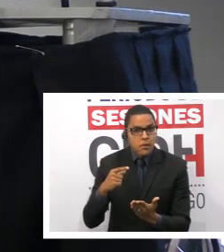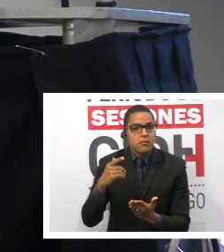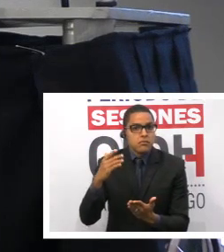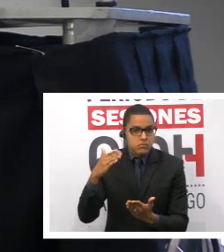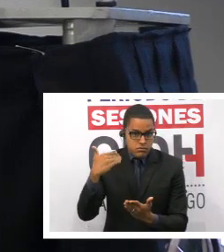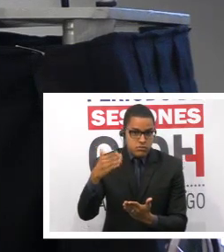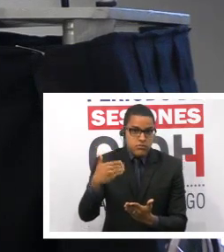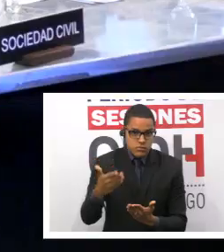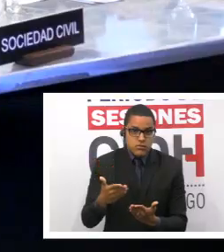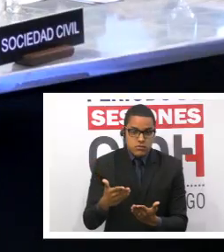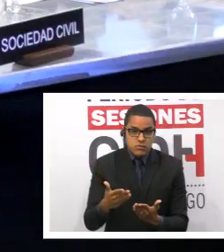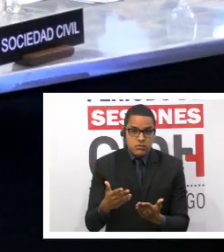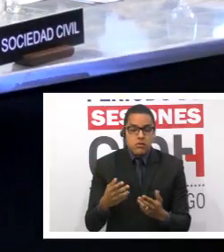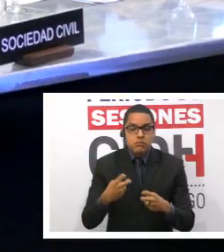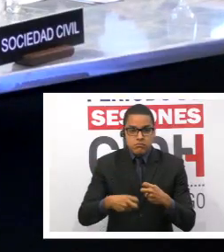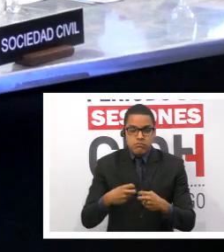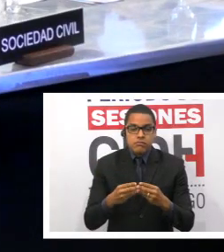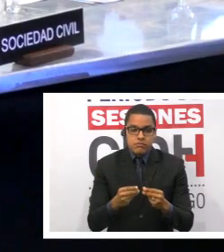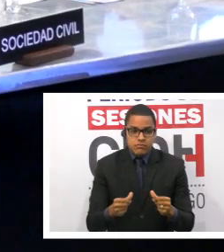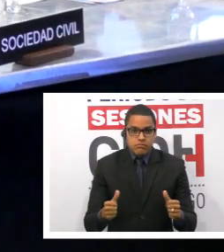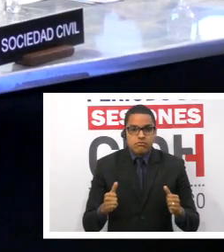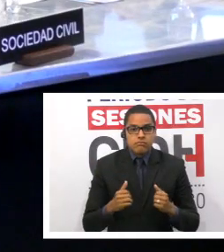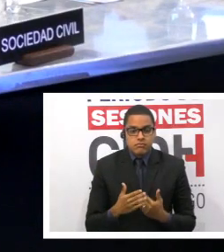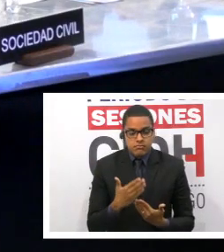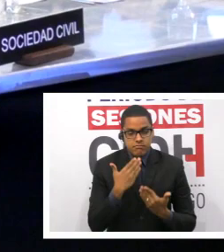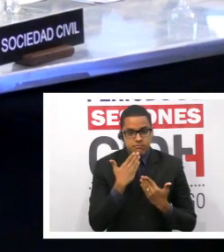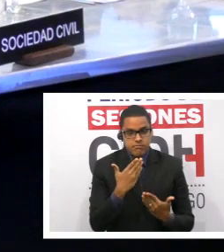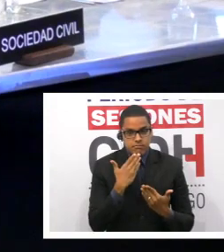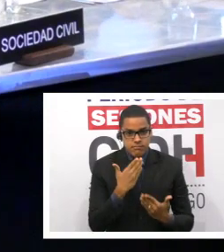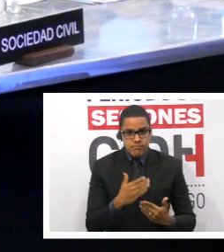considera pertinente muchas gracias